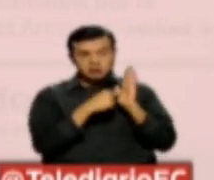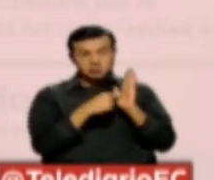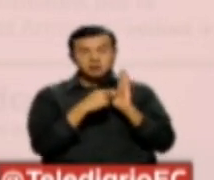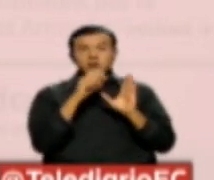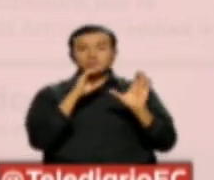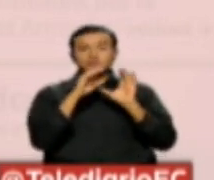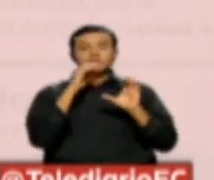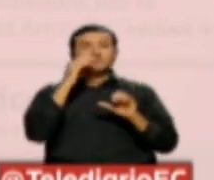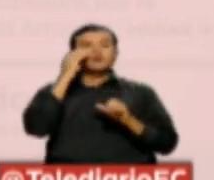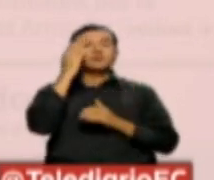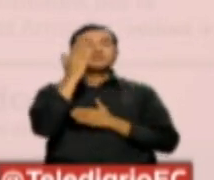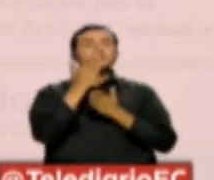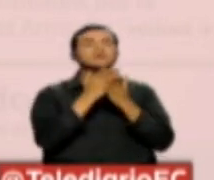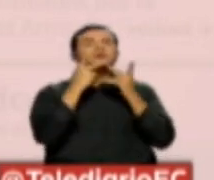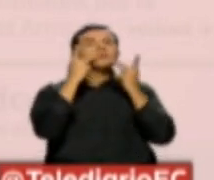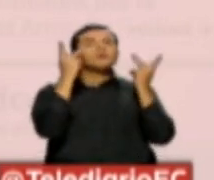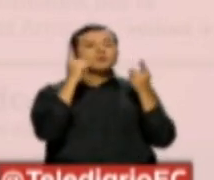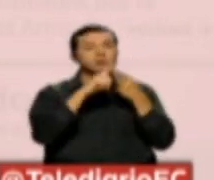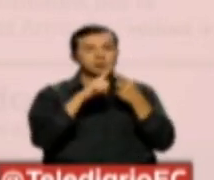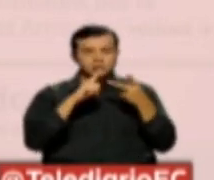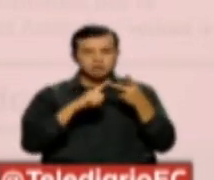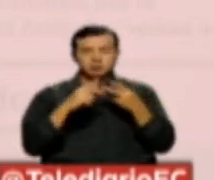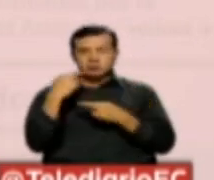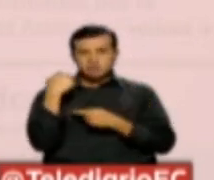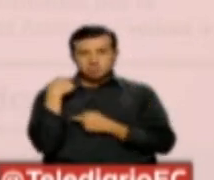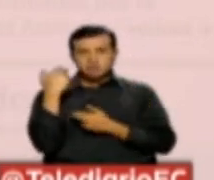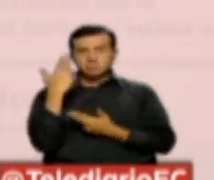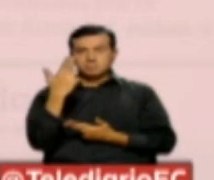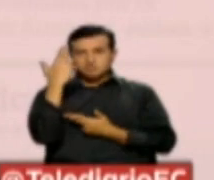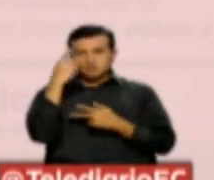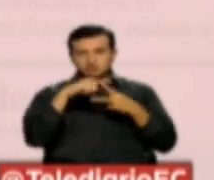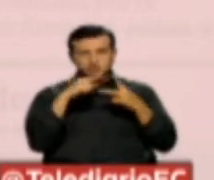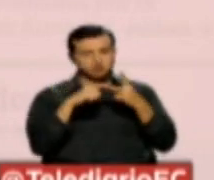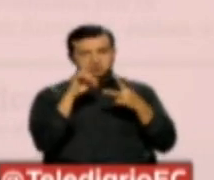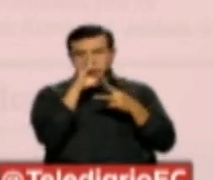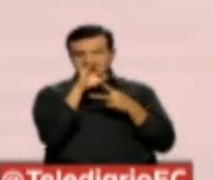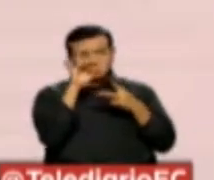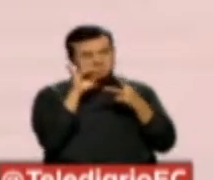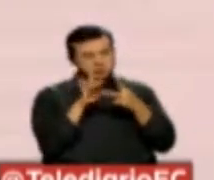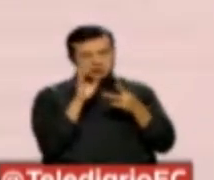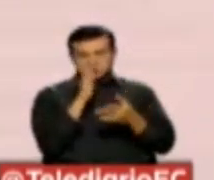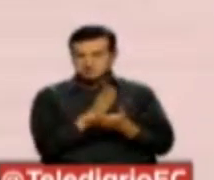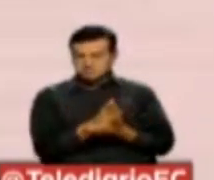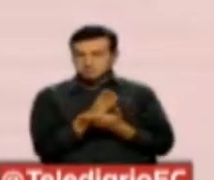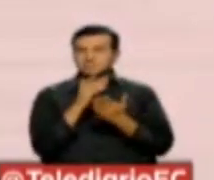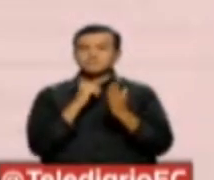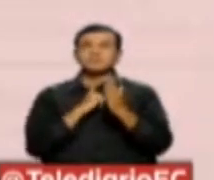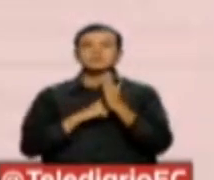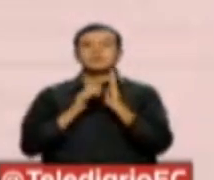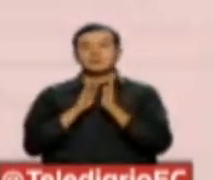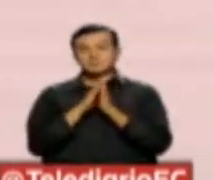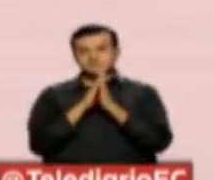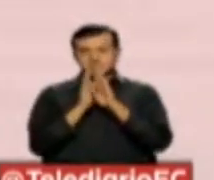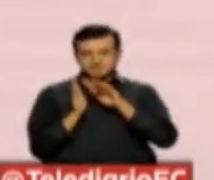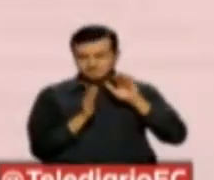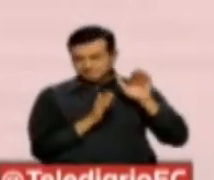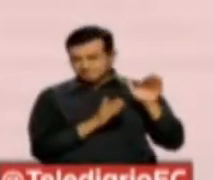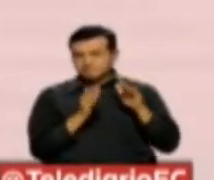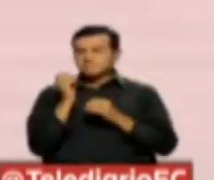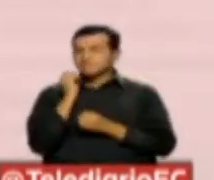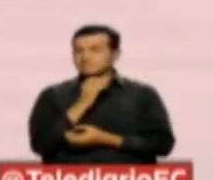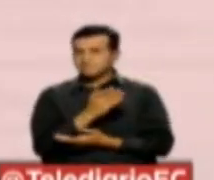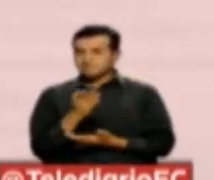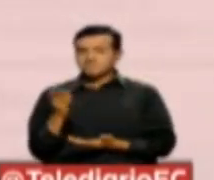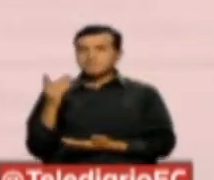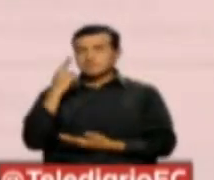comunicación como un servicio público y el rol de las fuerzas armadas además diario el telégrafo afirma